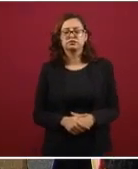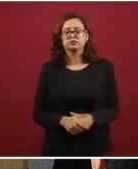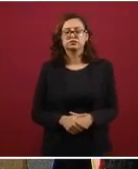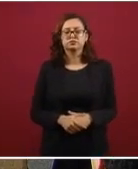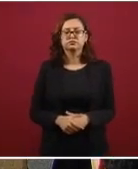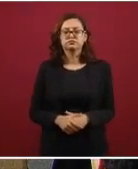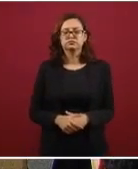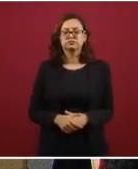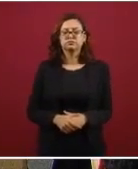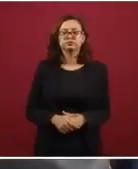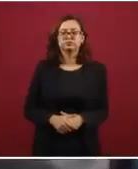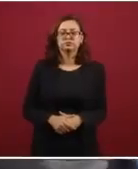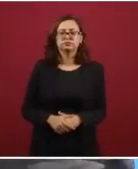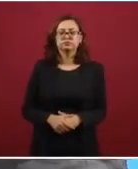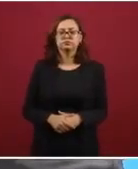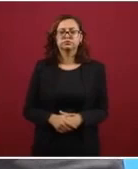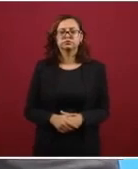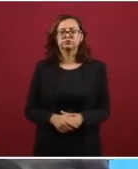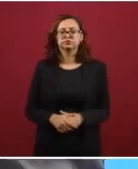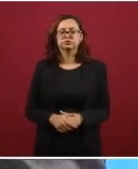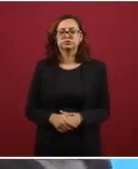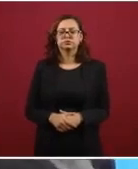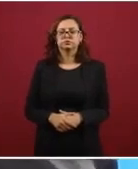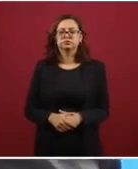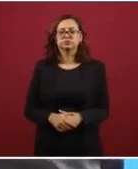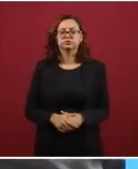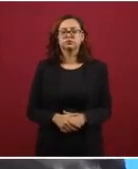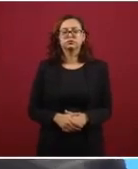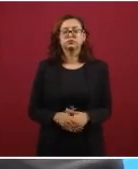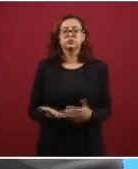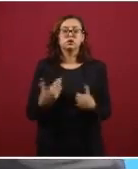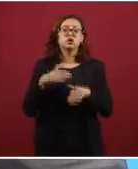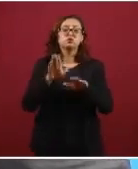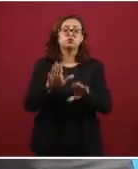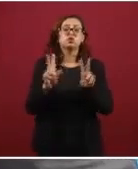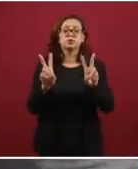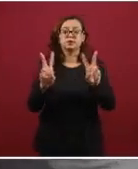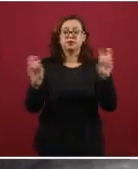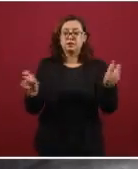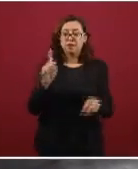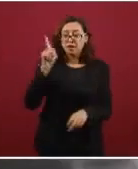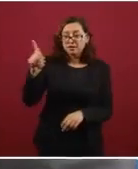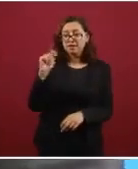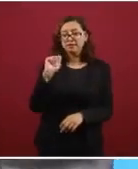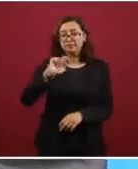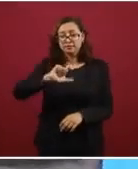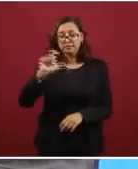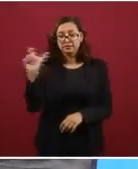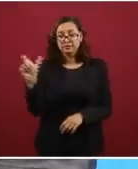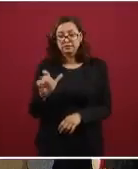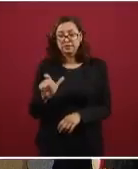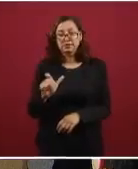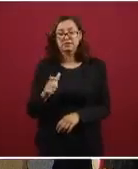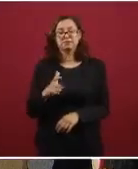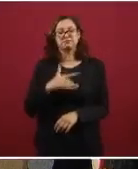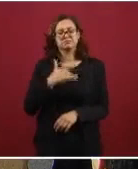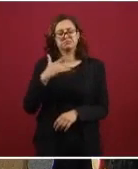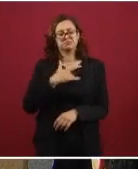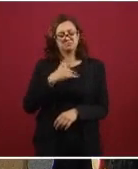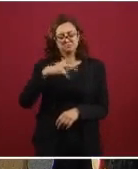informar, que respecto a los acontecimientos en El Paso, Texas, el Gobierno de México considera que es un acto de